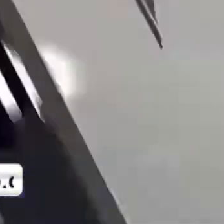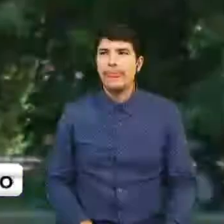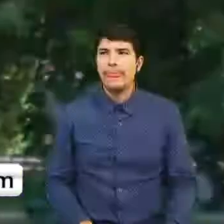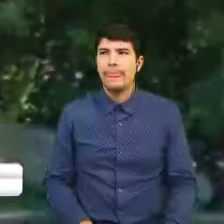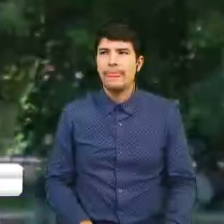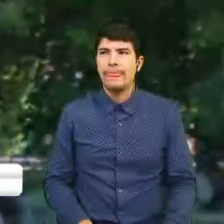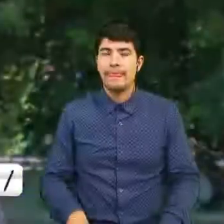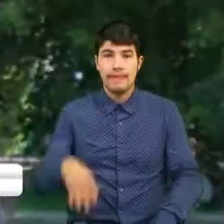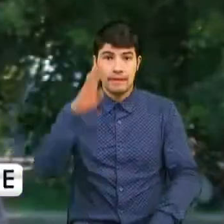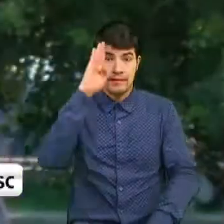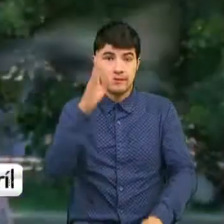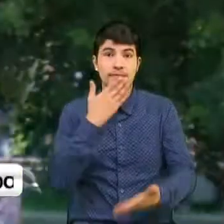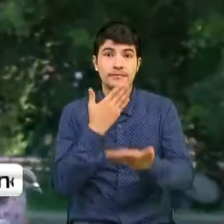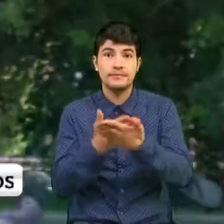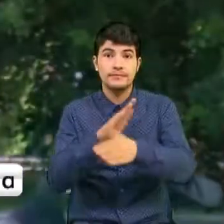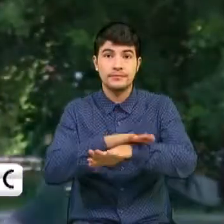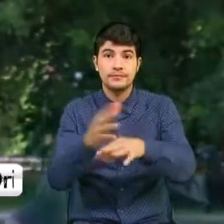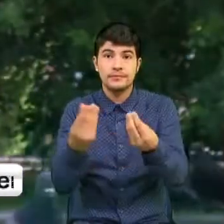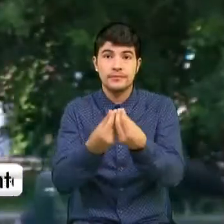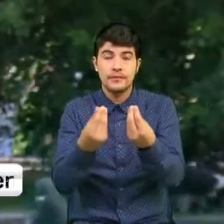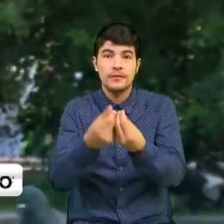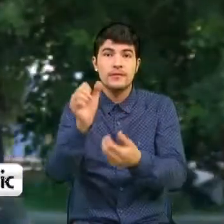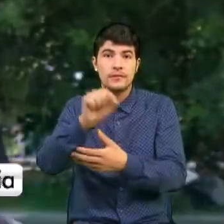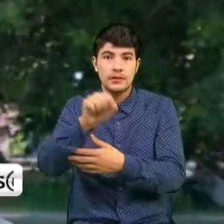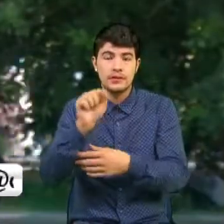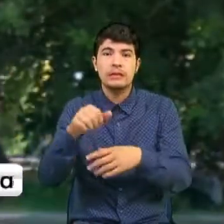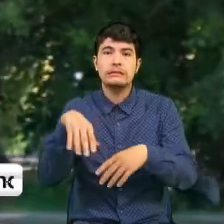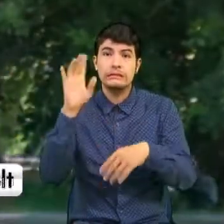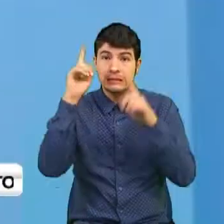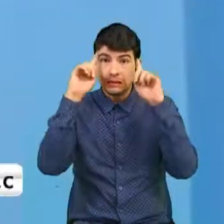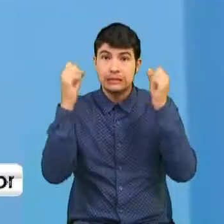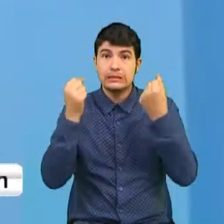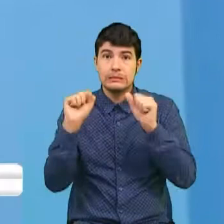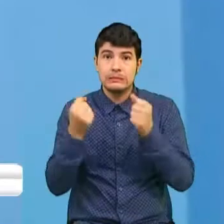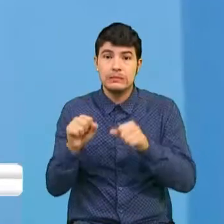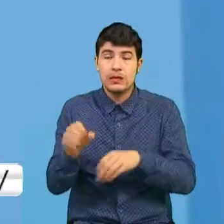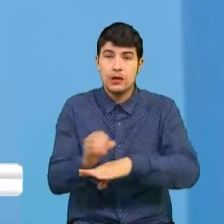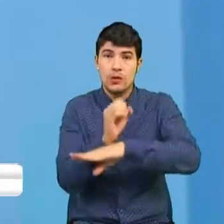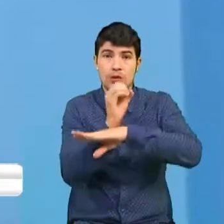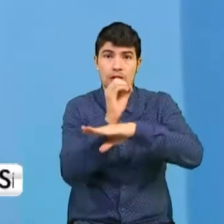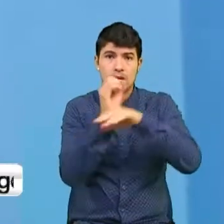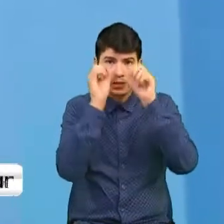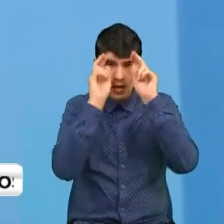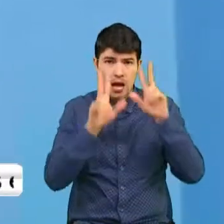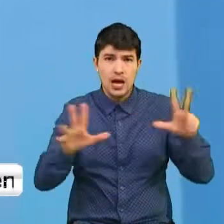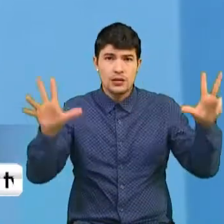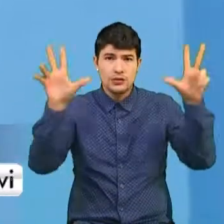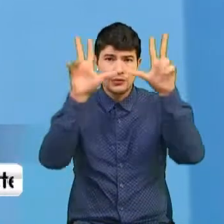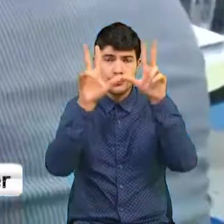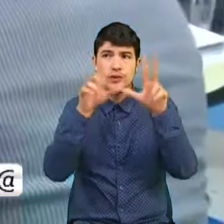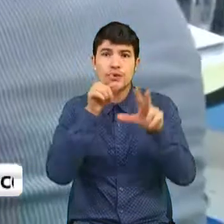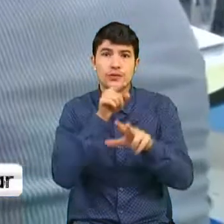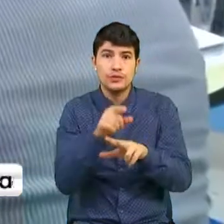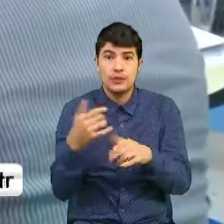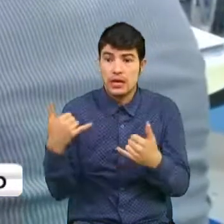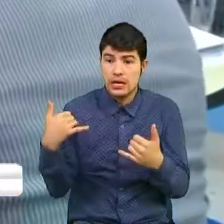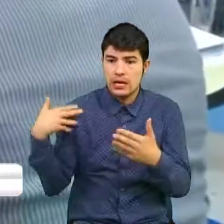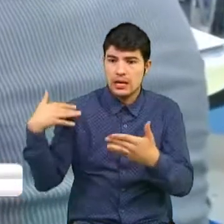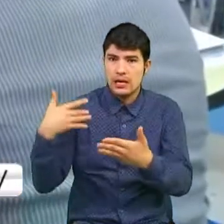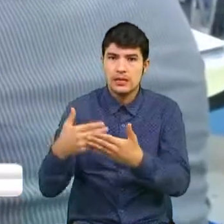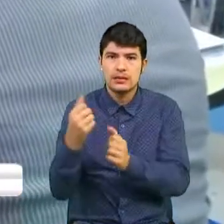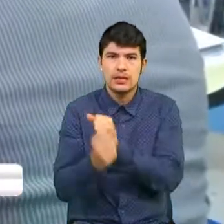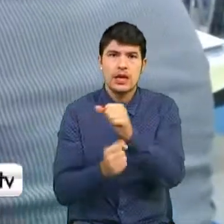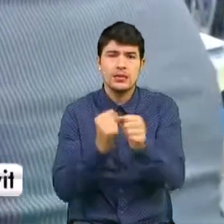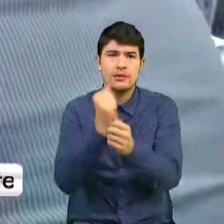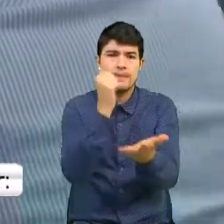hola muy buenas tardes compañeros y televidentes pues gran preocupación ha mostrado la organización de naciones unidas pues en lo que va corrido del año han sido